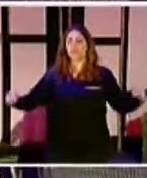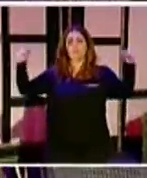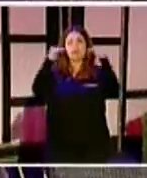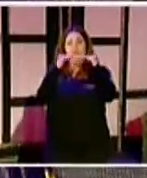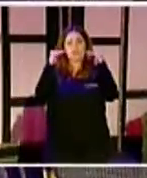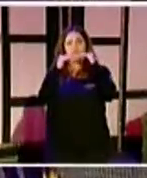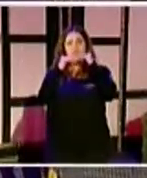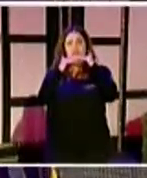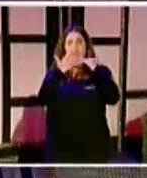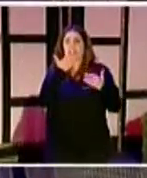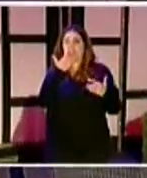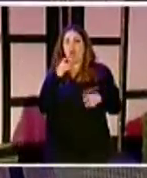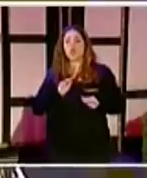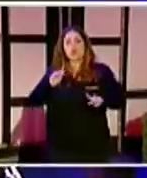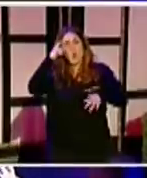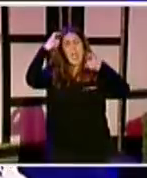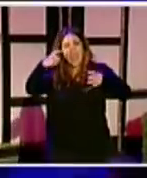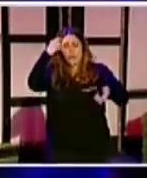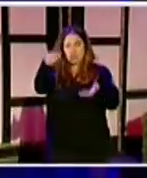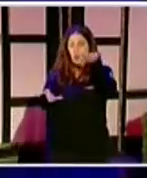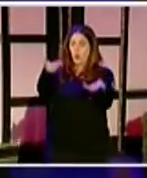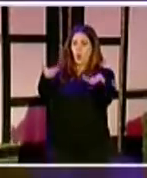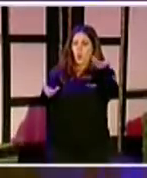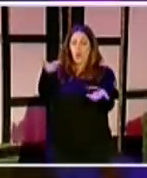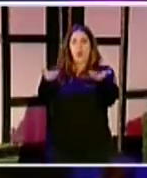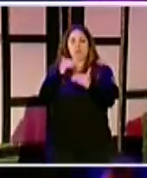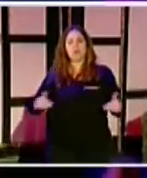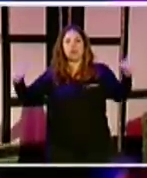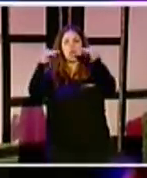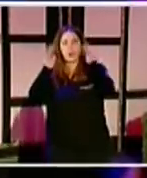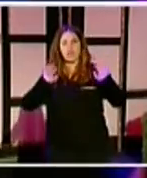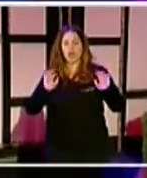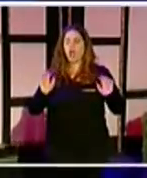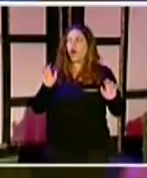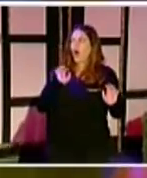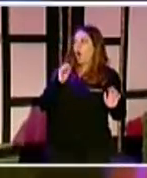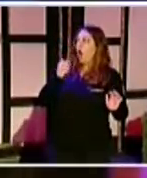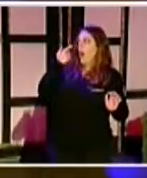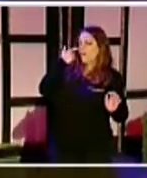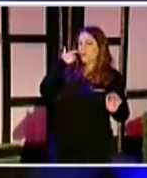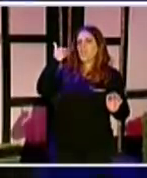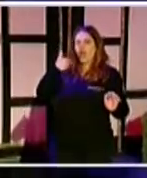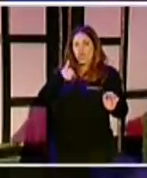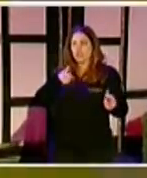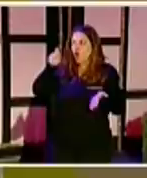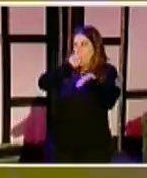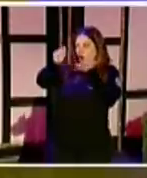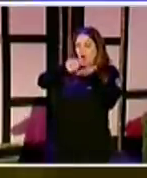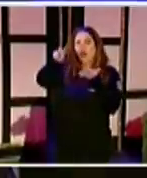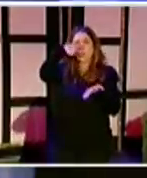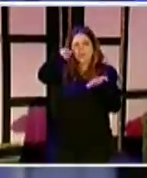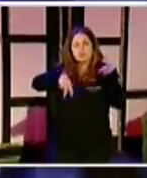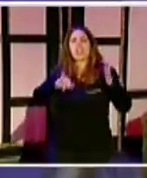de evaluar sus esfuerzos. Jesús, mira que yo soy persona, leía y escribía y hasta entiendo de idioma, pero